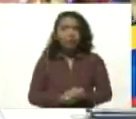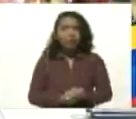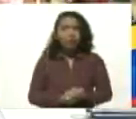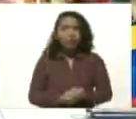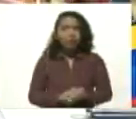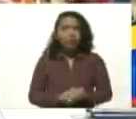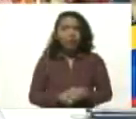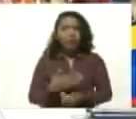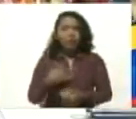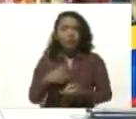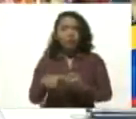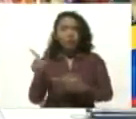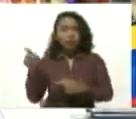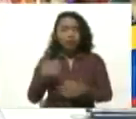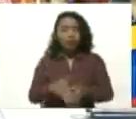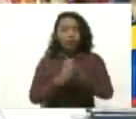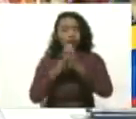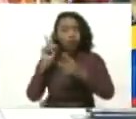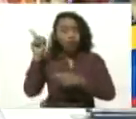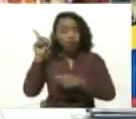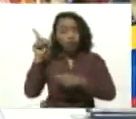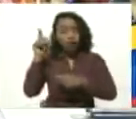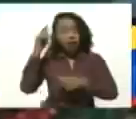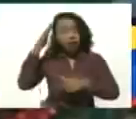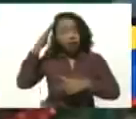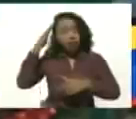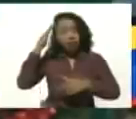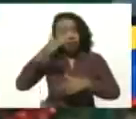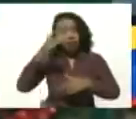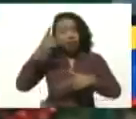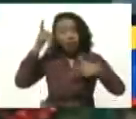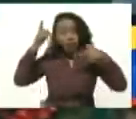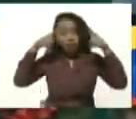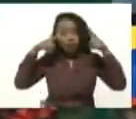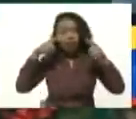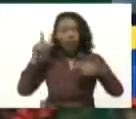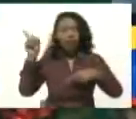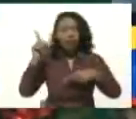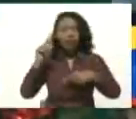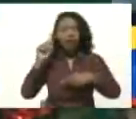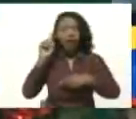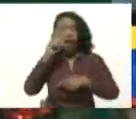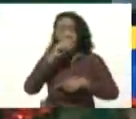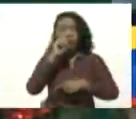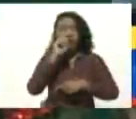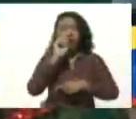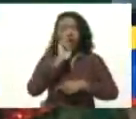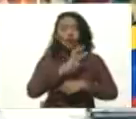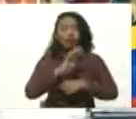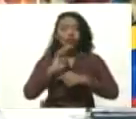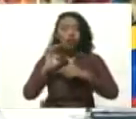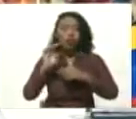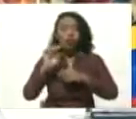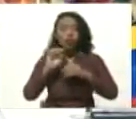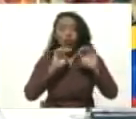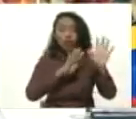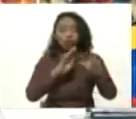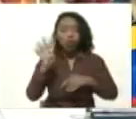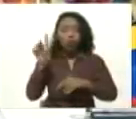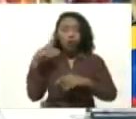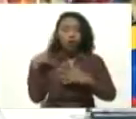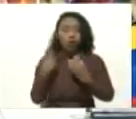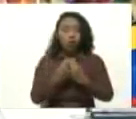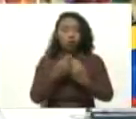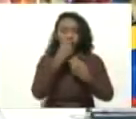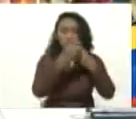Aquel líder Chávez se lanzó a las calles en el año 94. Recorrimos el país junto a Chávez,